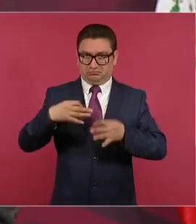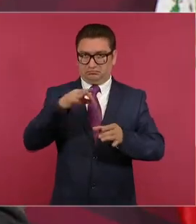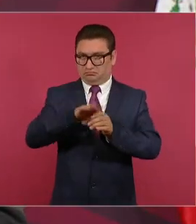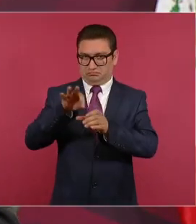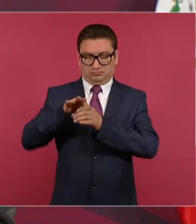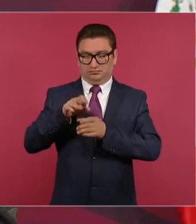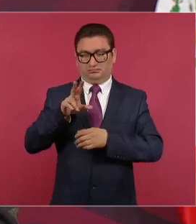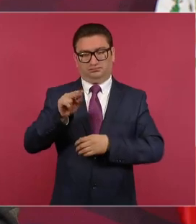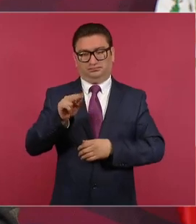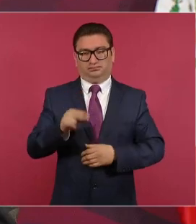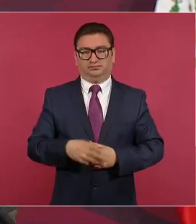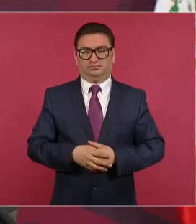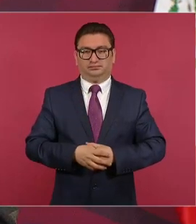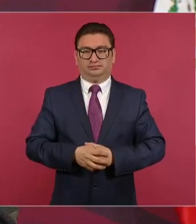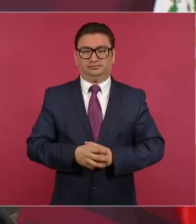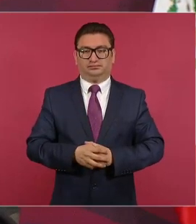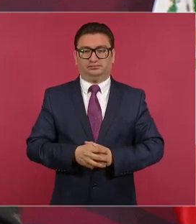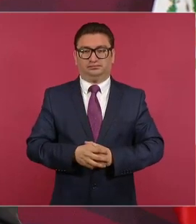constitucionales.